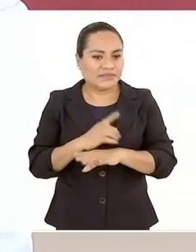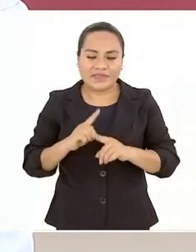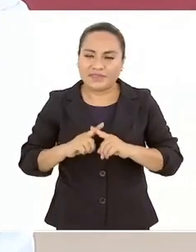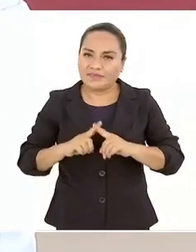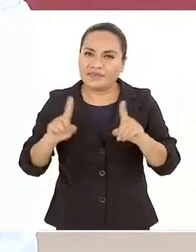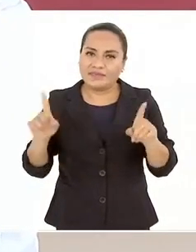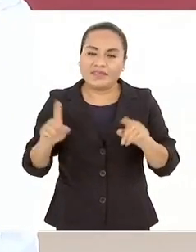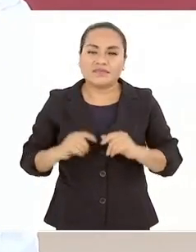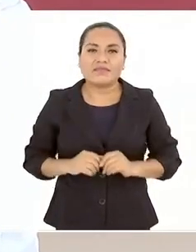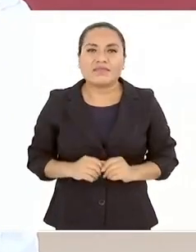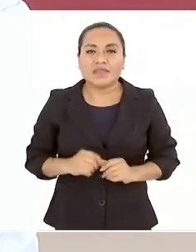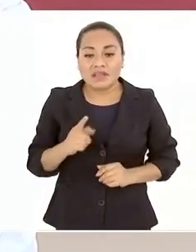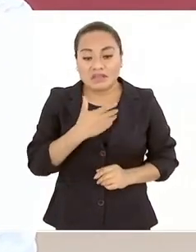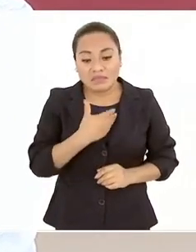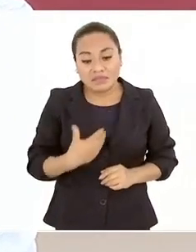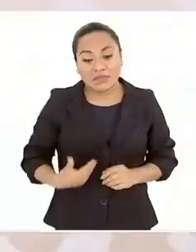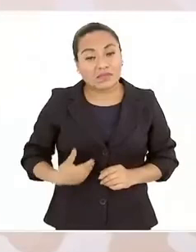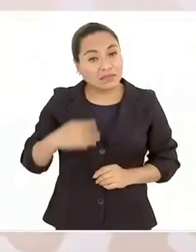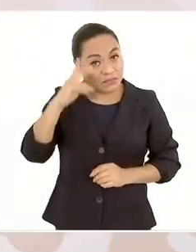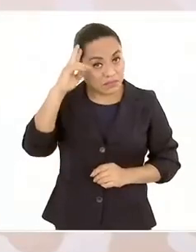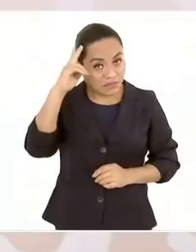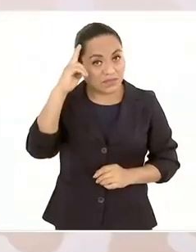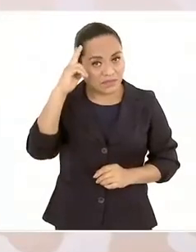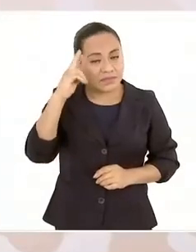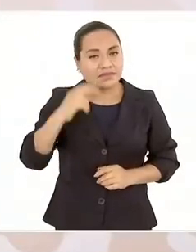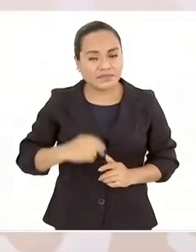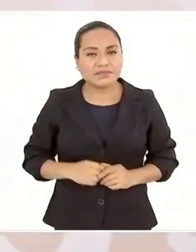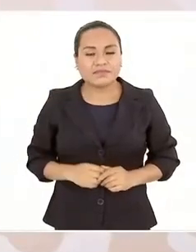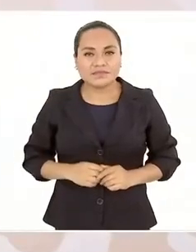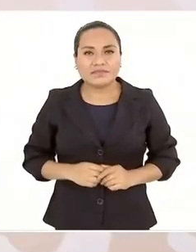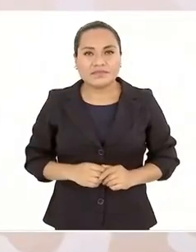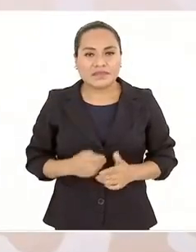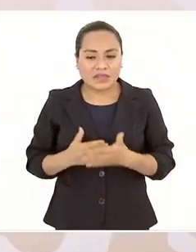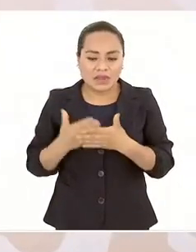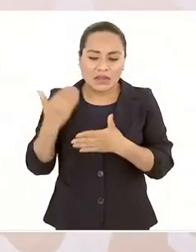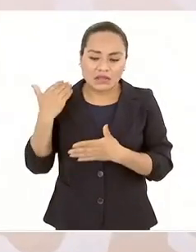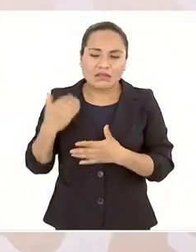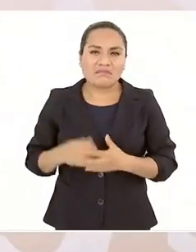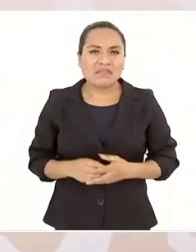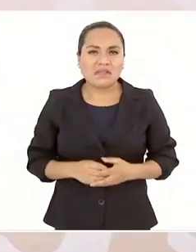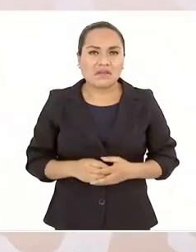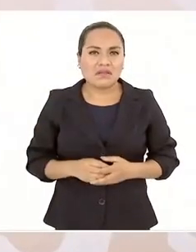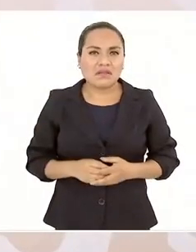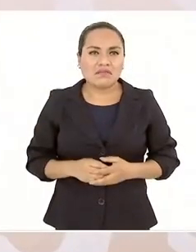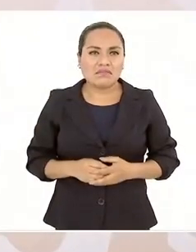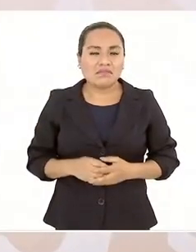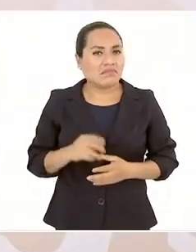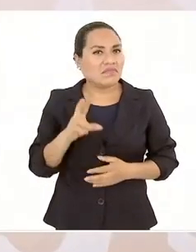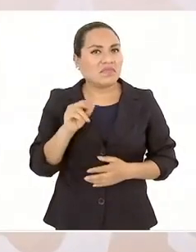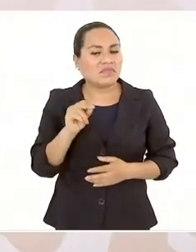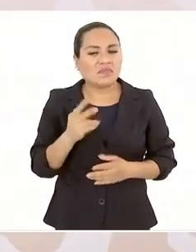Pero al presidente Porfirio Díaz, pues no le tocó